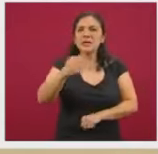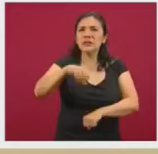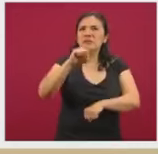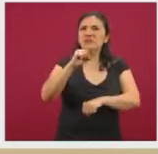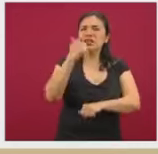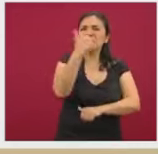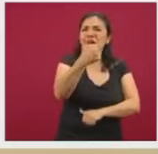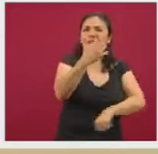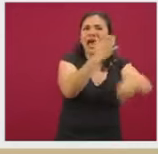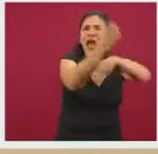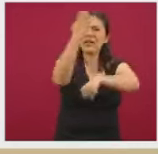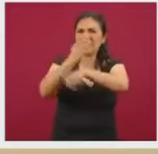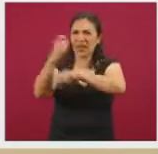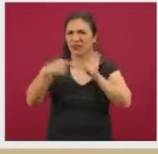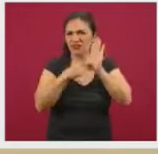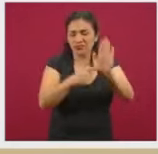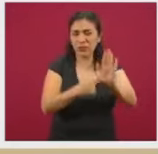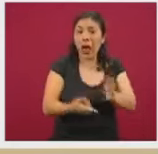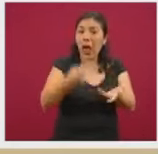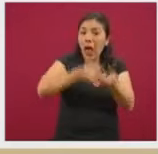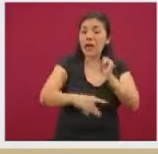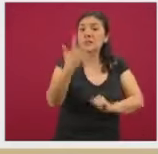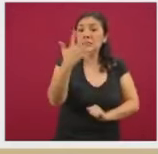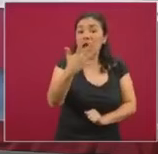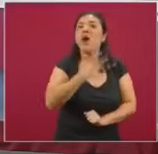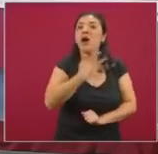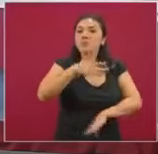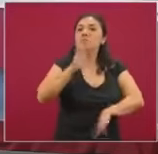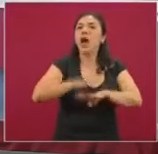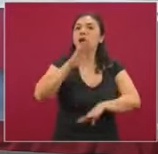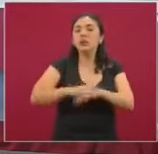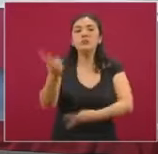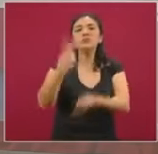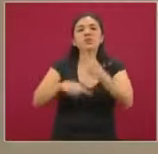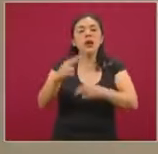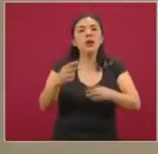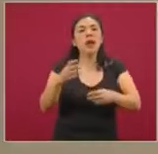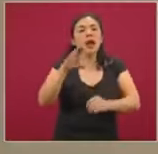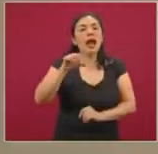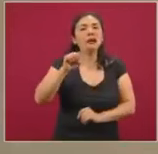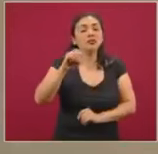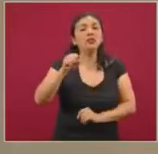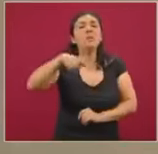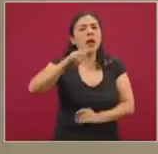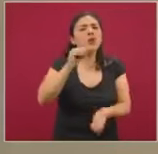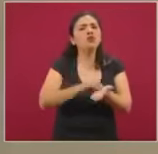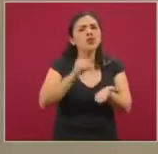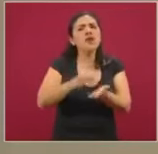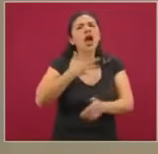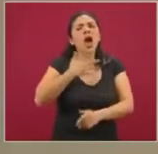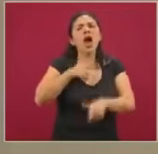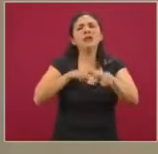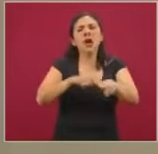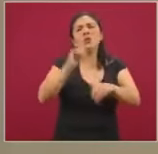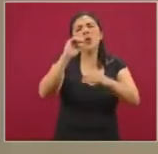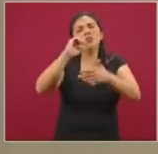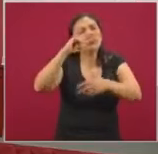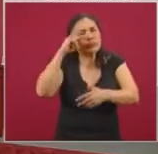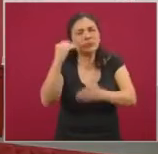entidades, cinco de ellas sí tenían un incremento en los casos, pero todavía mantenían una